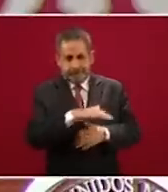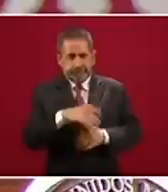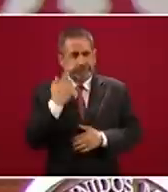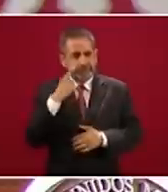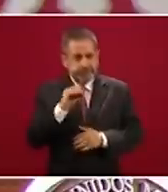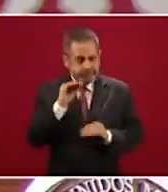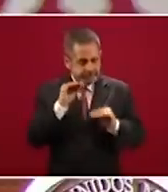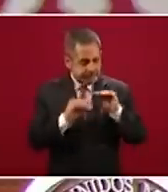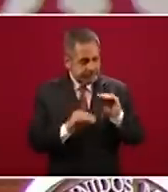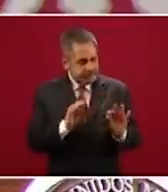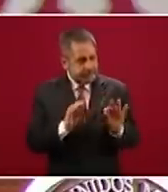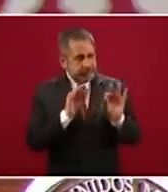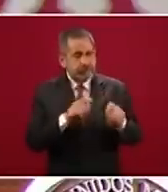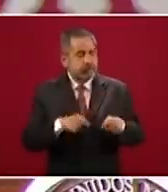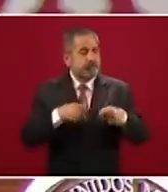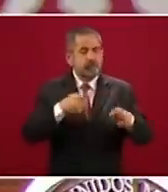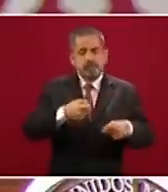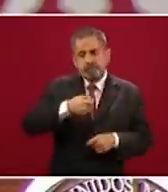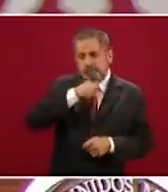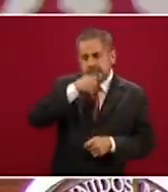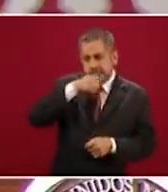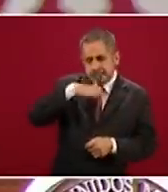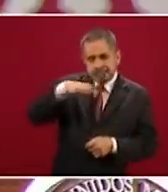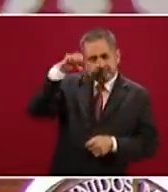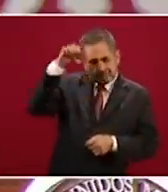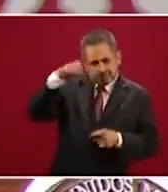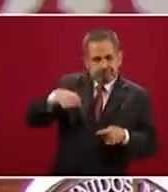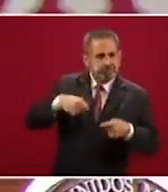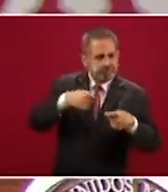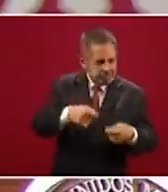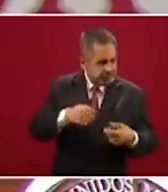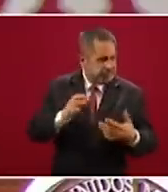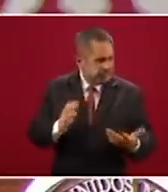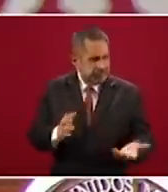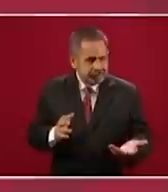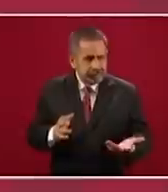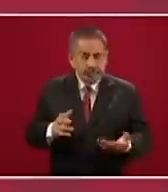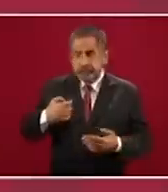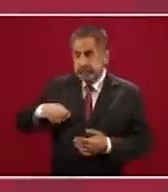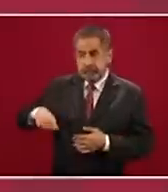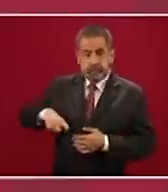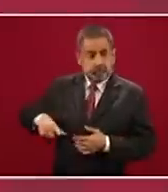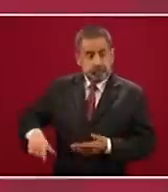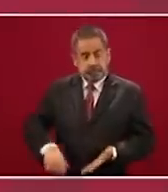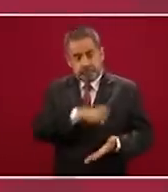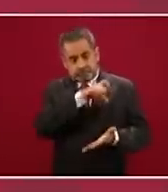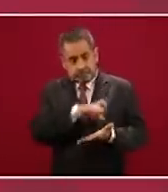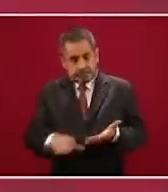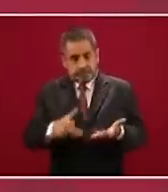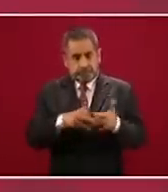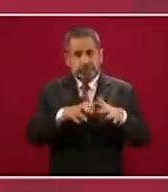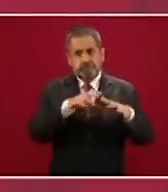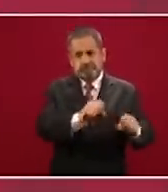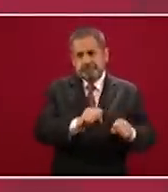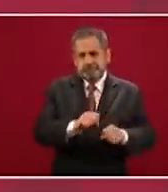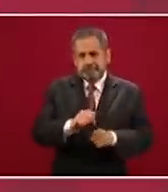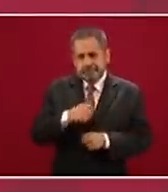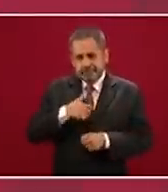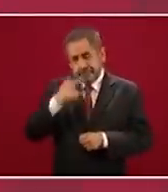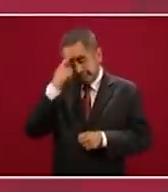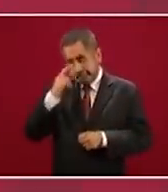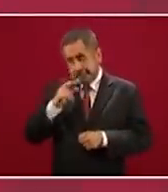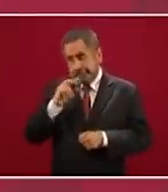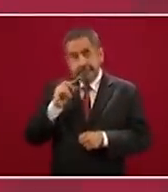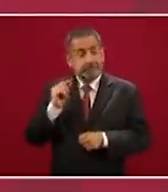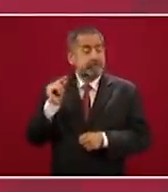para dejarlo a los adultos mayores. Y lo compramos, yo eso me enteré hasta